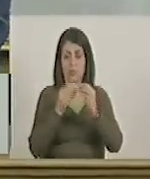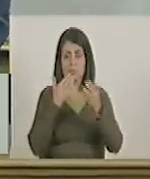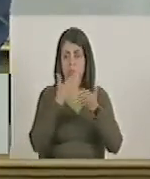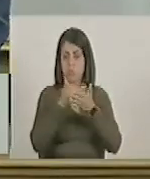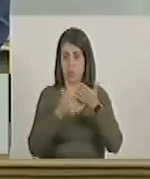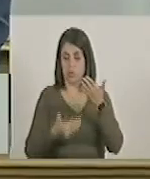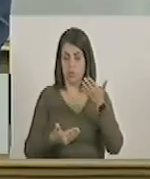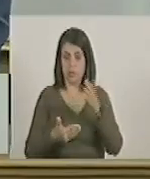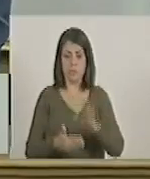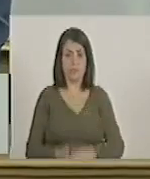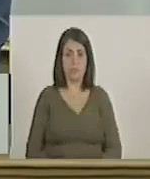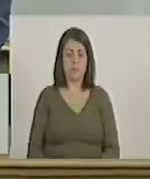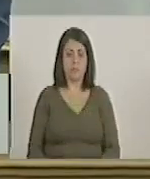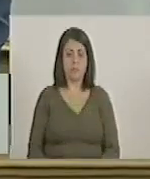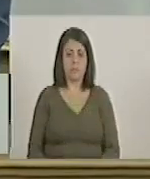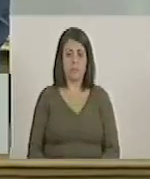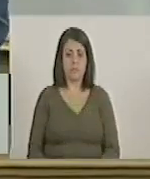propuesta